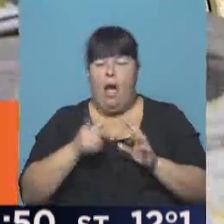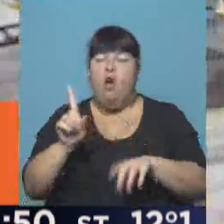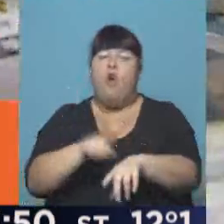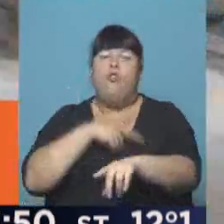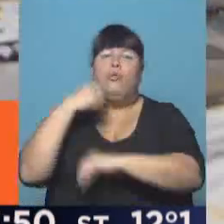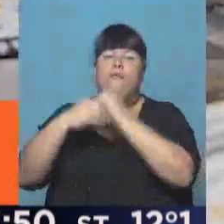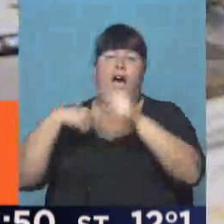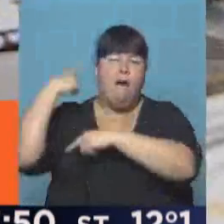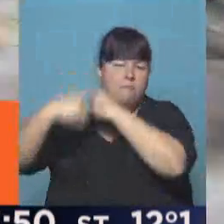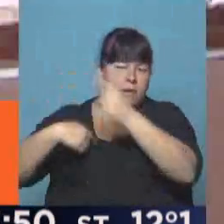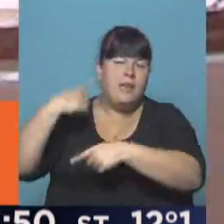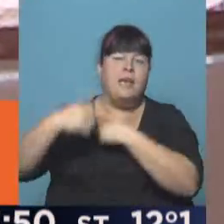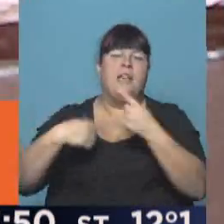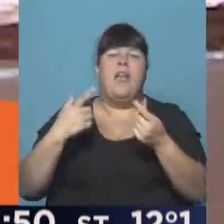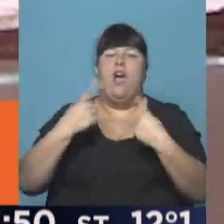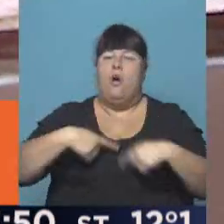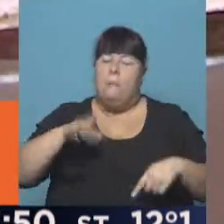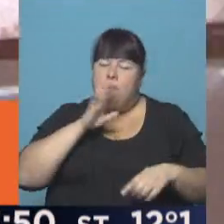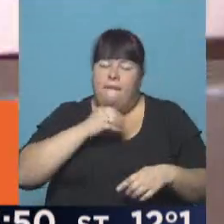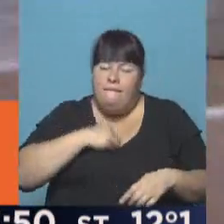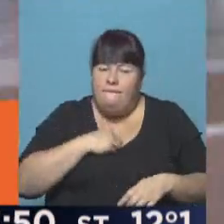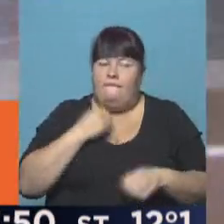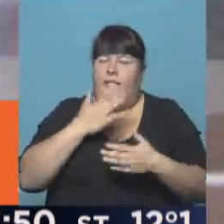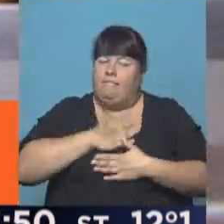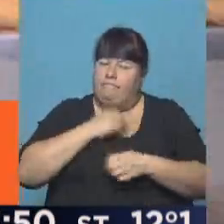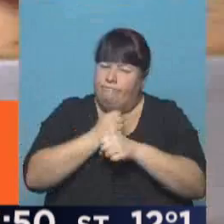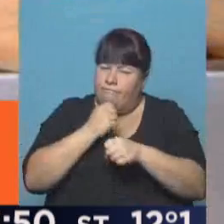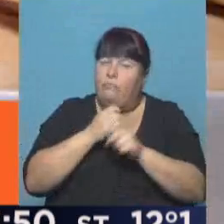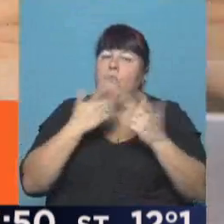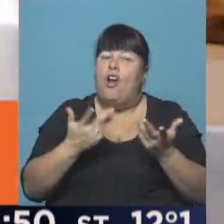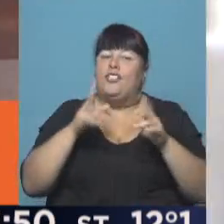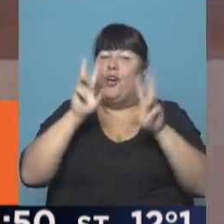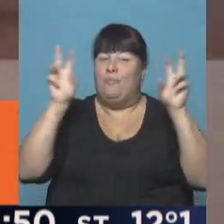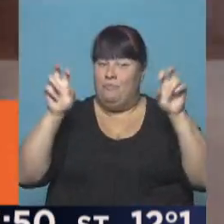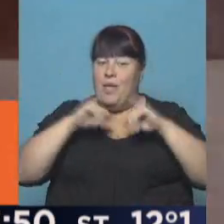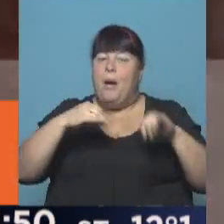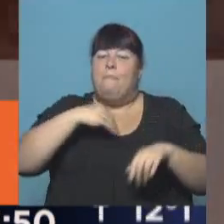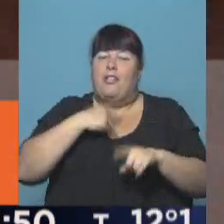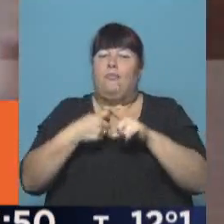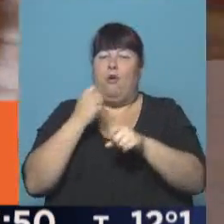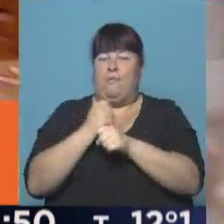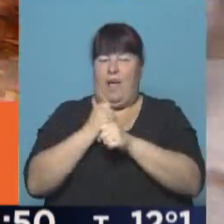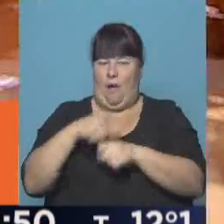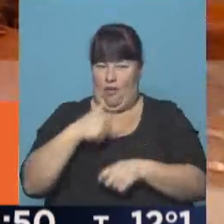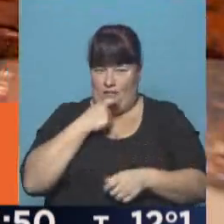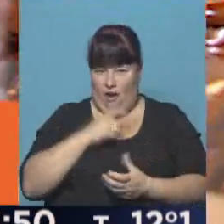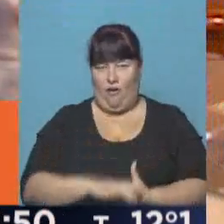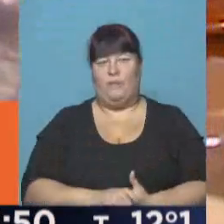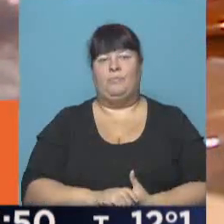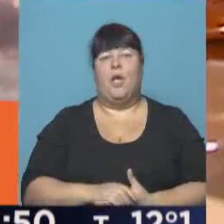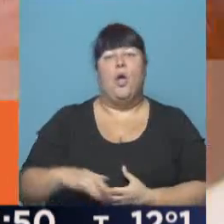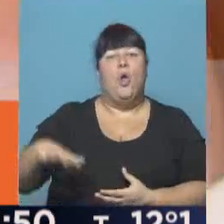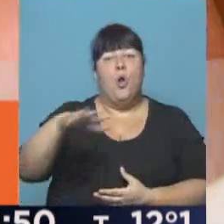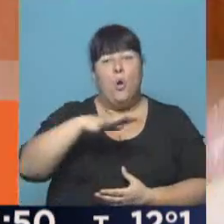tradición familiar, que se hacen con mucha pasión, con mucho cariño. Por eso el eslogan que tenemos, pasión por lo que hacemos. El